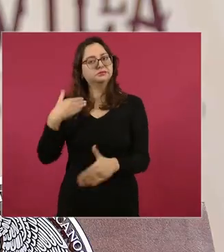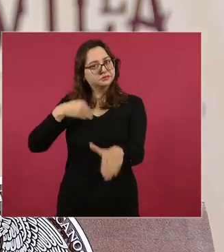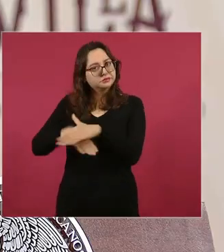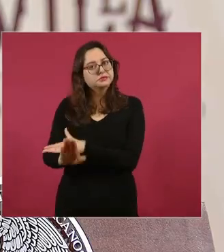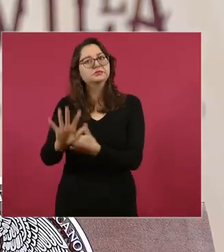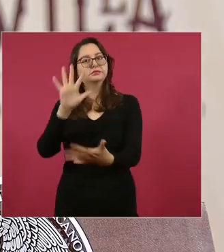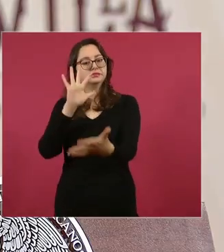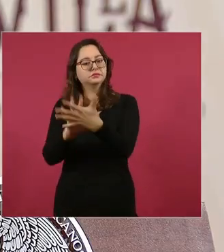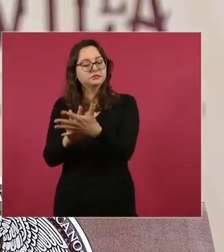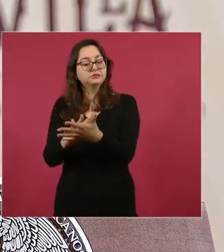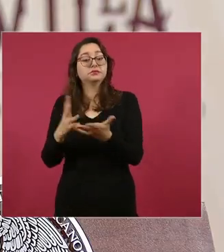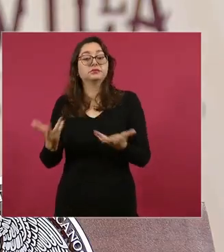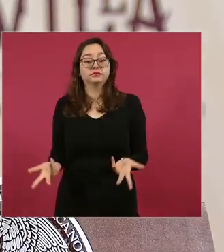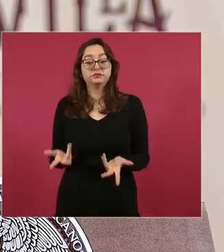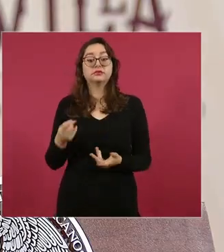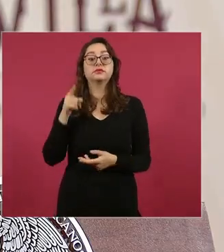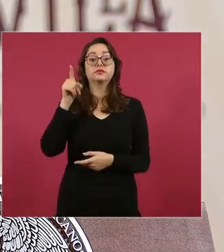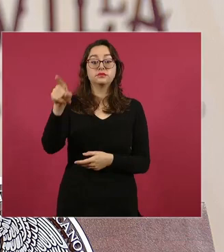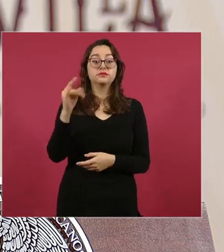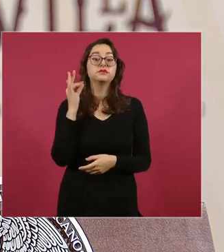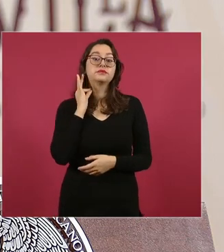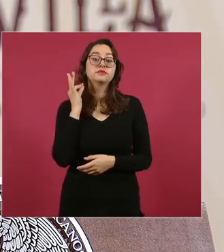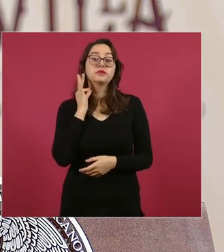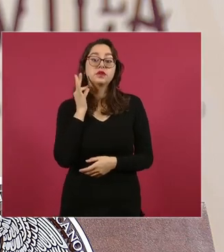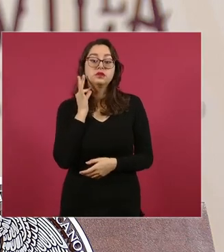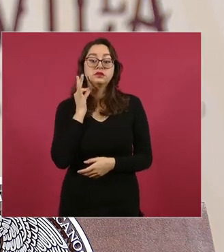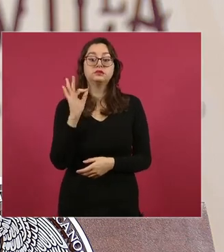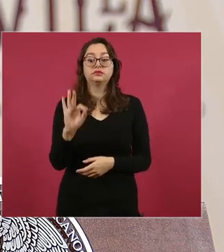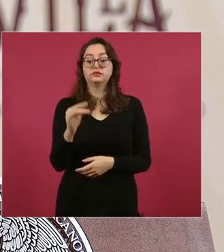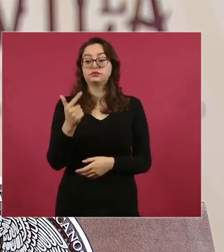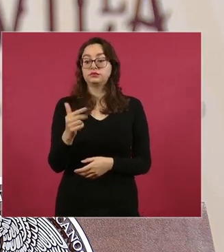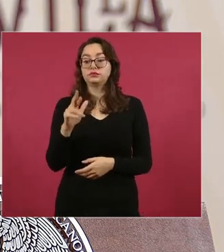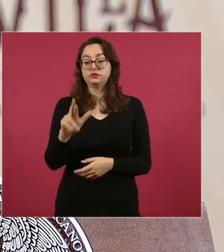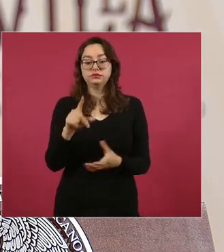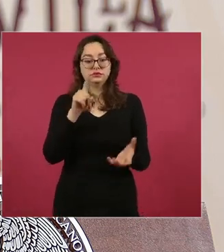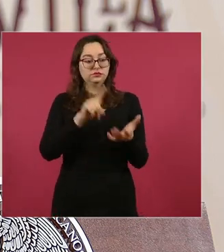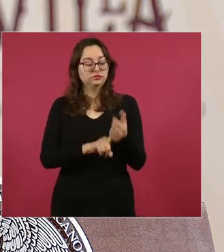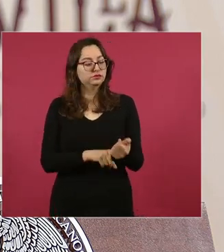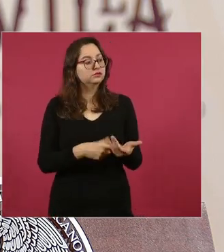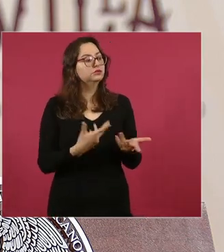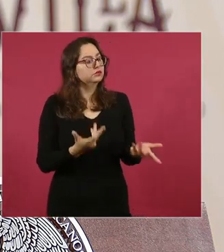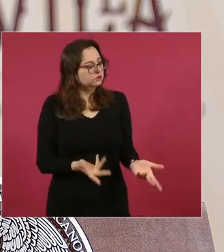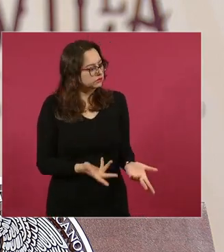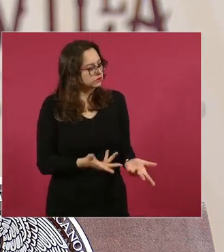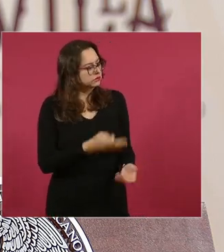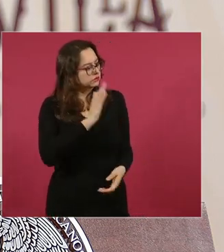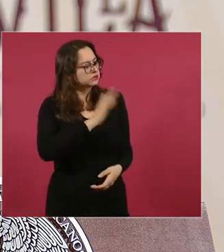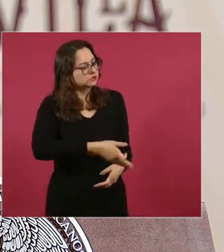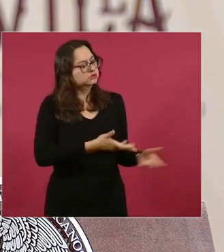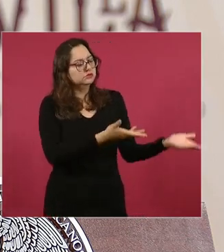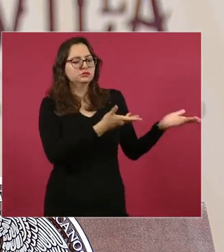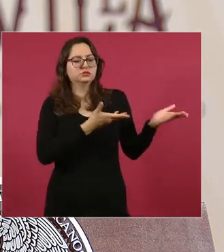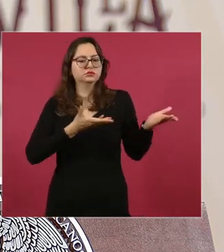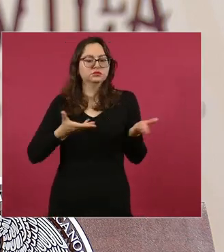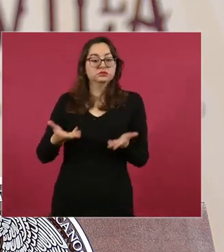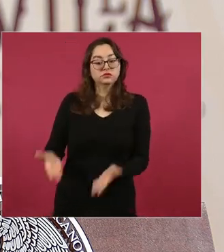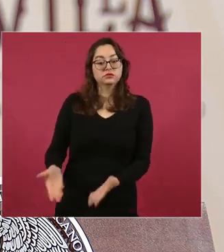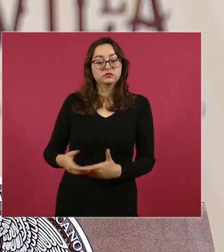mañana a la Fiscalía Especializada en Materia de Delincuencia Organizada y se entregó a los elementos de la Policía Federal